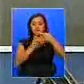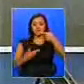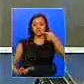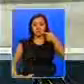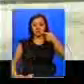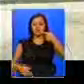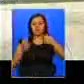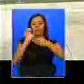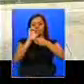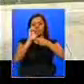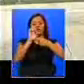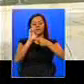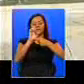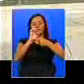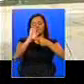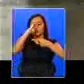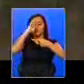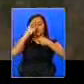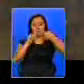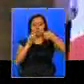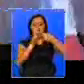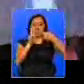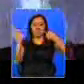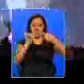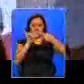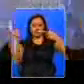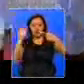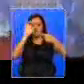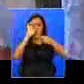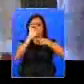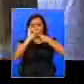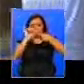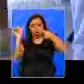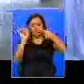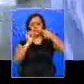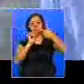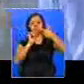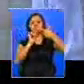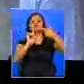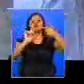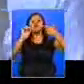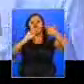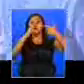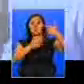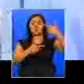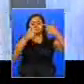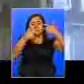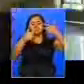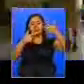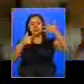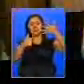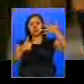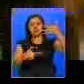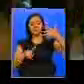varios vicepresidentes que lideran ciertos gabinetes, ciertos ministerios